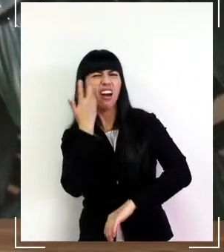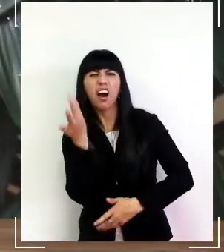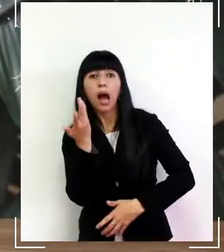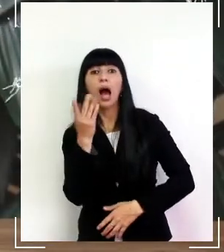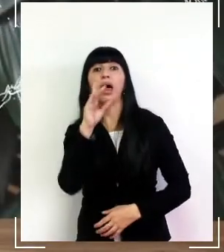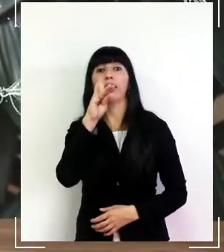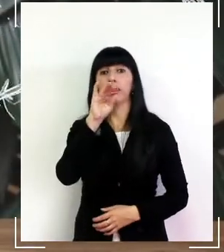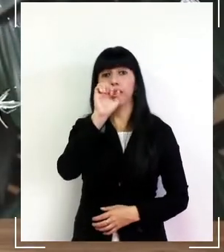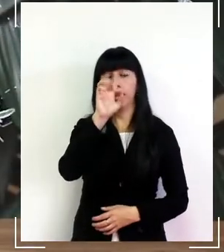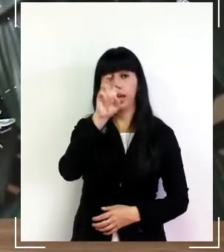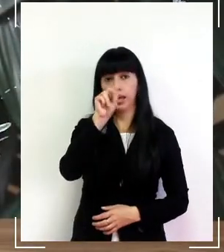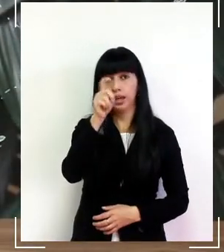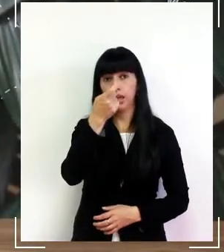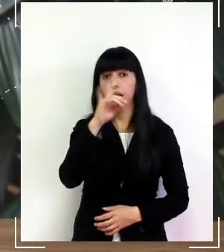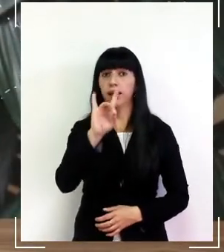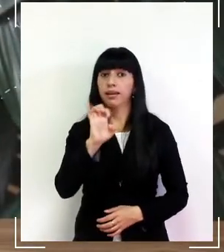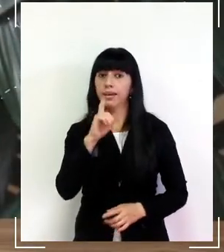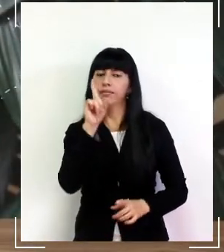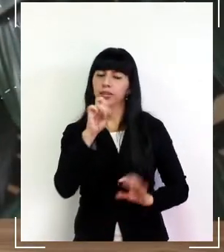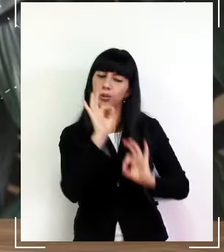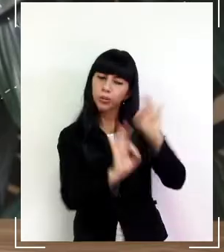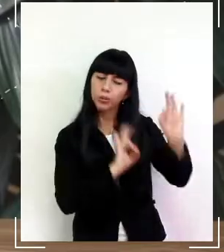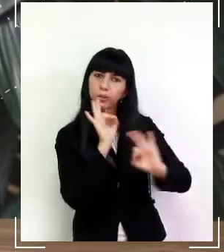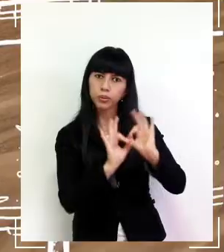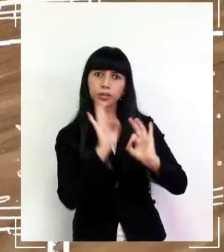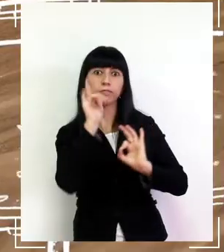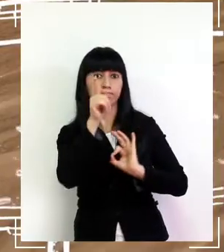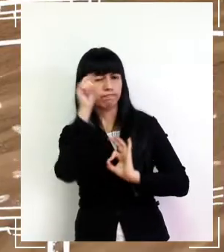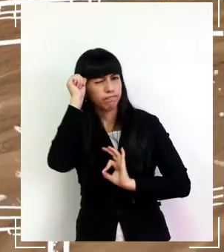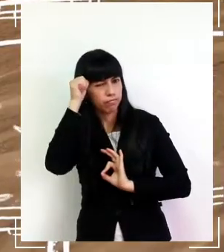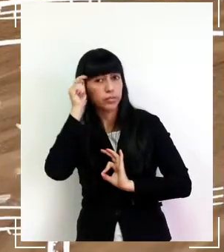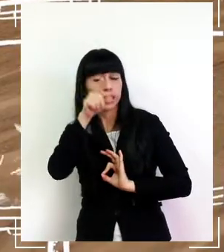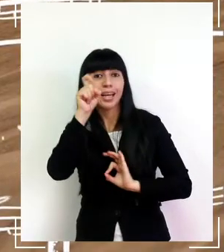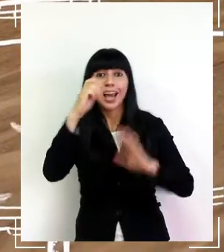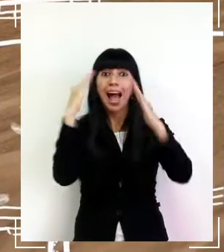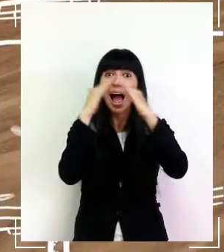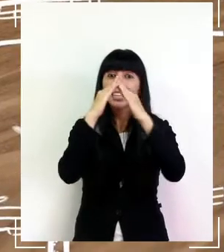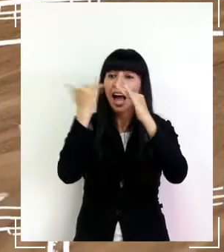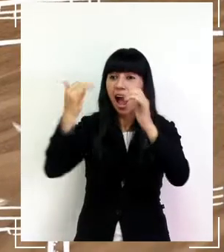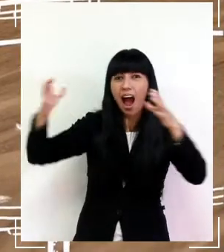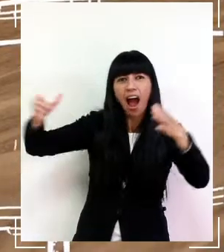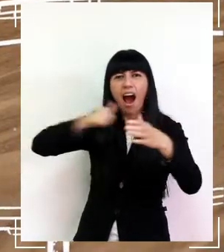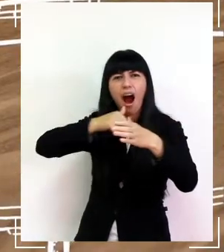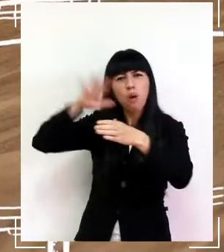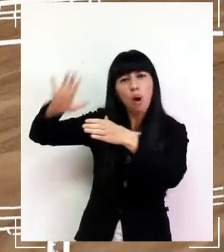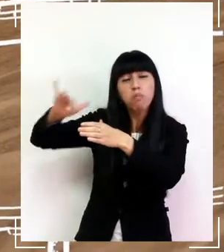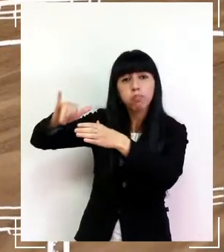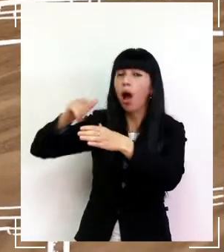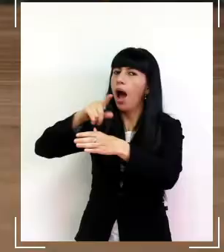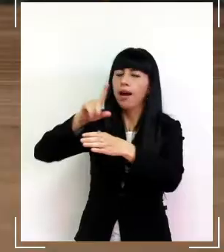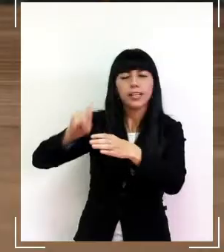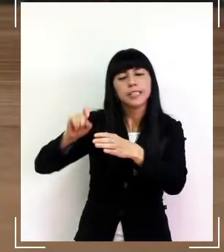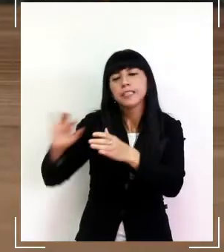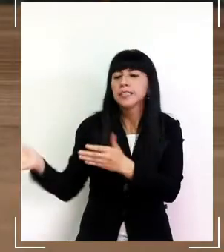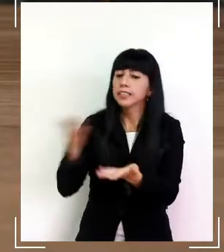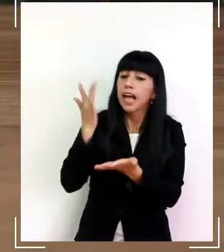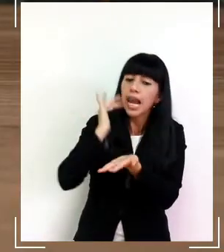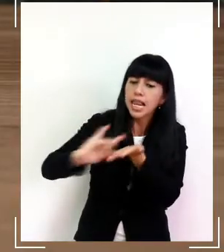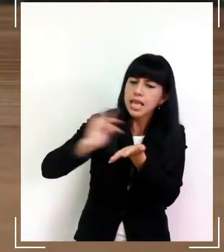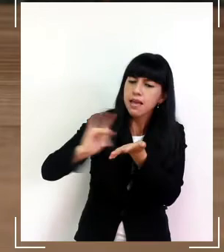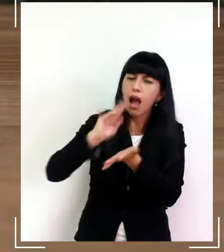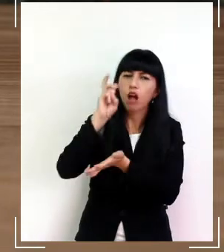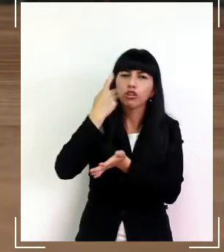No podemos bajar la guardia frente al dengue. Recuerda esto. Lava bien los tanques y albercas cada 8 días. Tapa